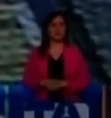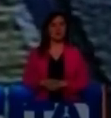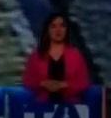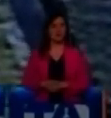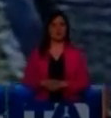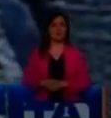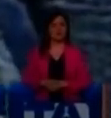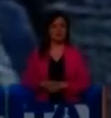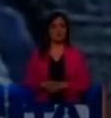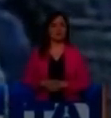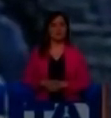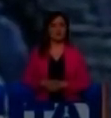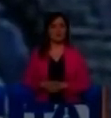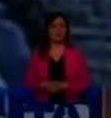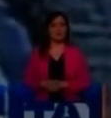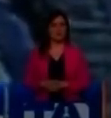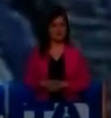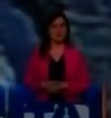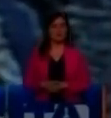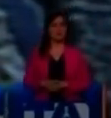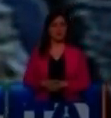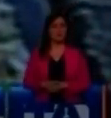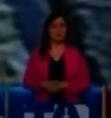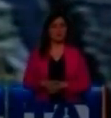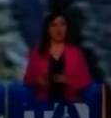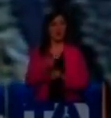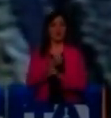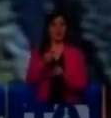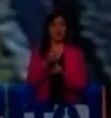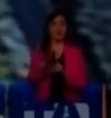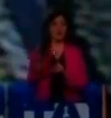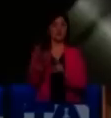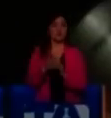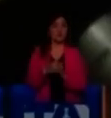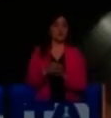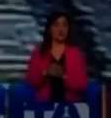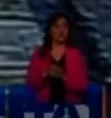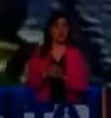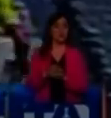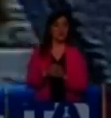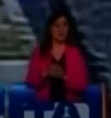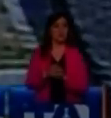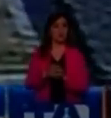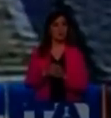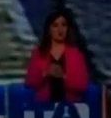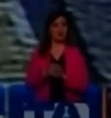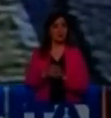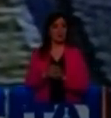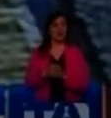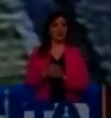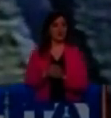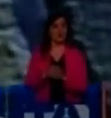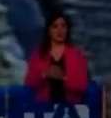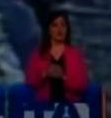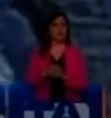un papel importante en la erradicación de este tipo de violencia, si es como dar la nota, es la forma de informar o de dar